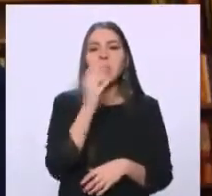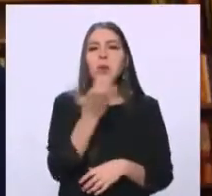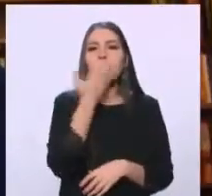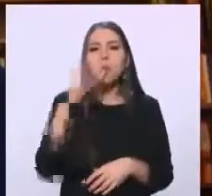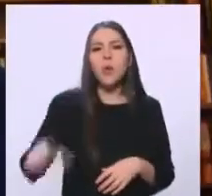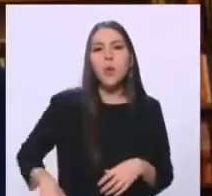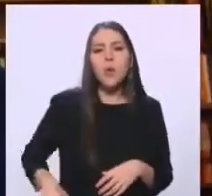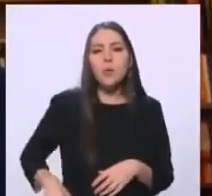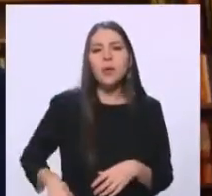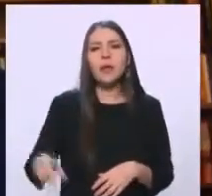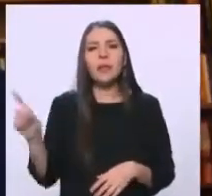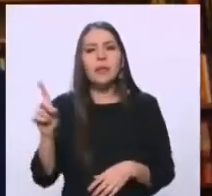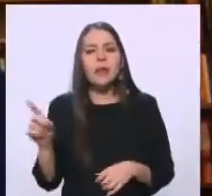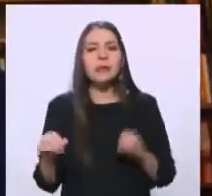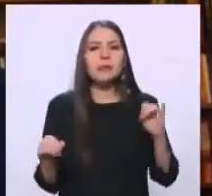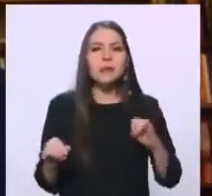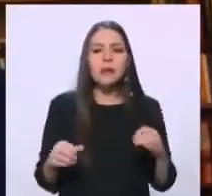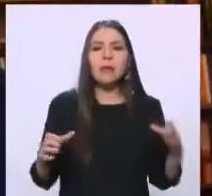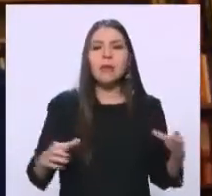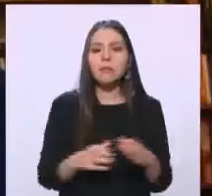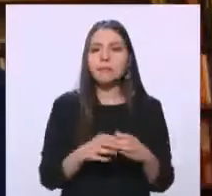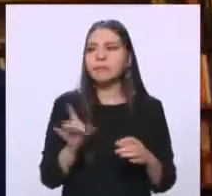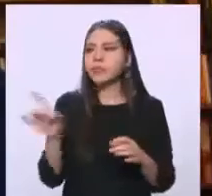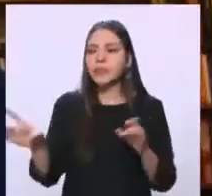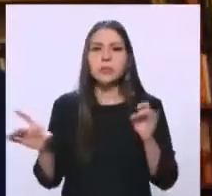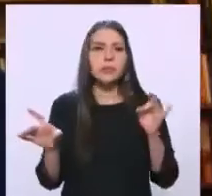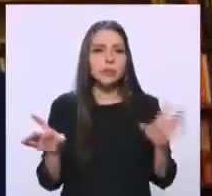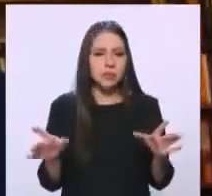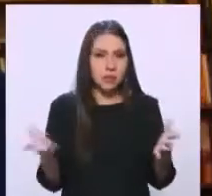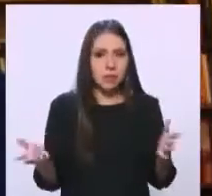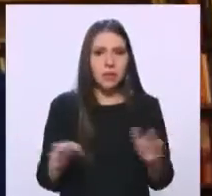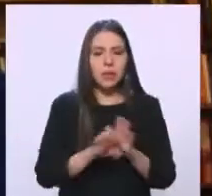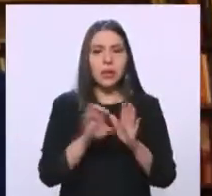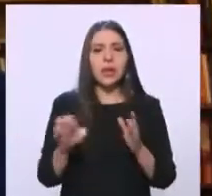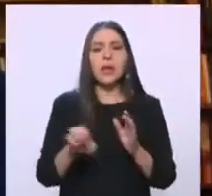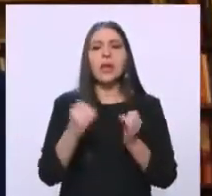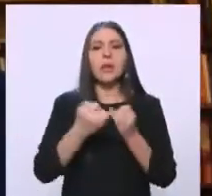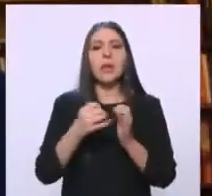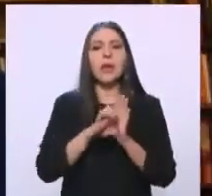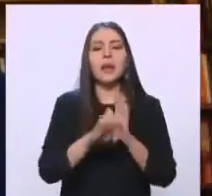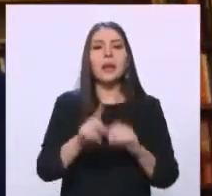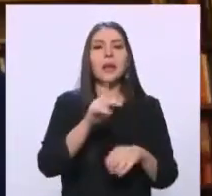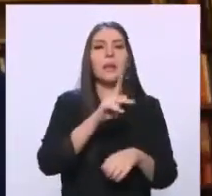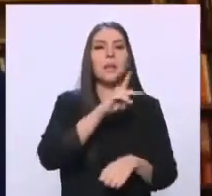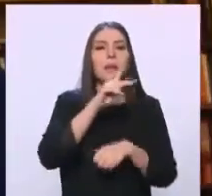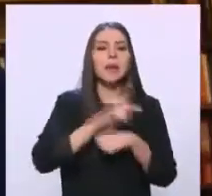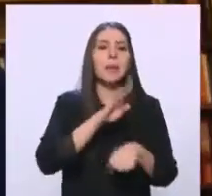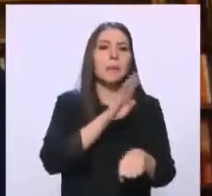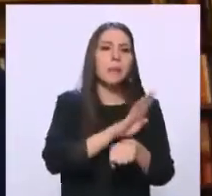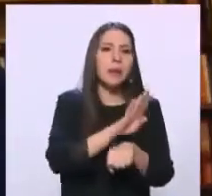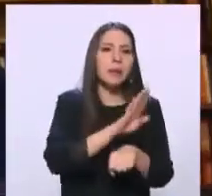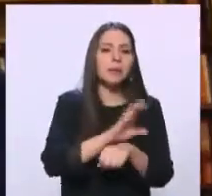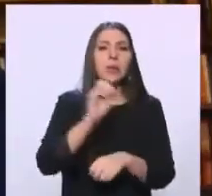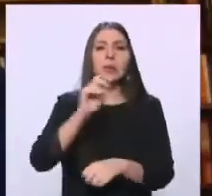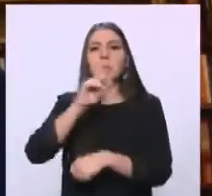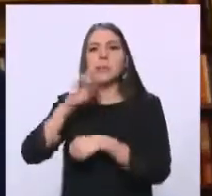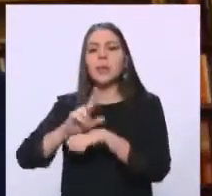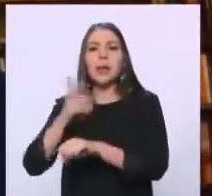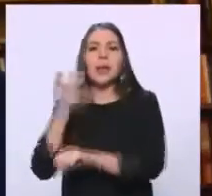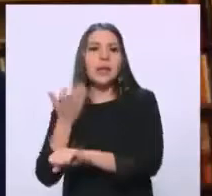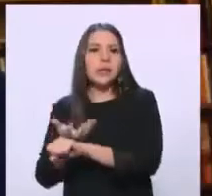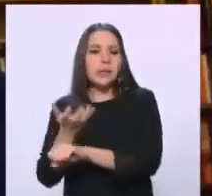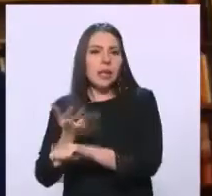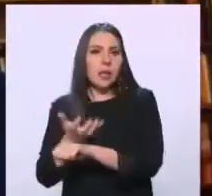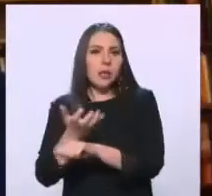estos grupos, encabezados por bufones, han llegado al poder en países como Brasil, en países como Estados Unidos, y con otras circunstancias un